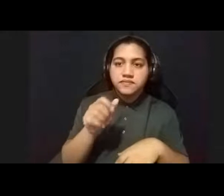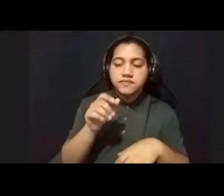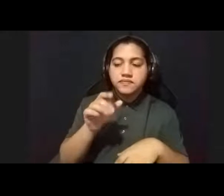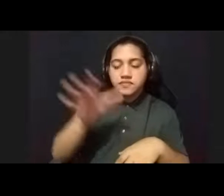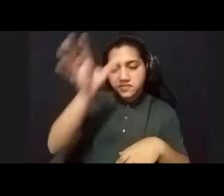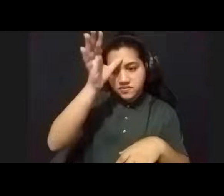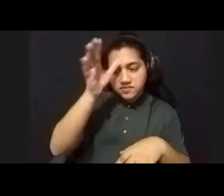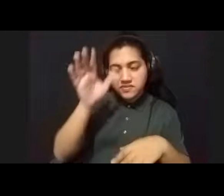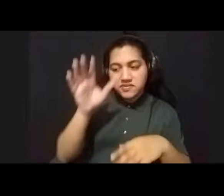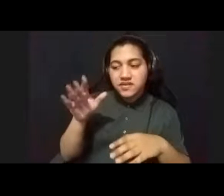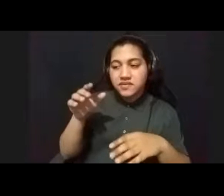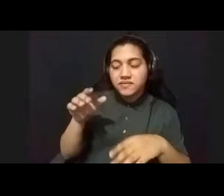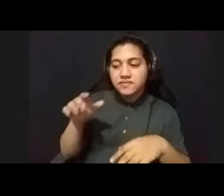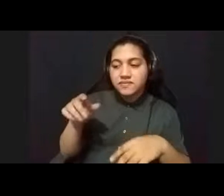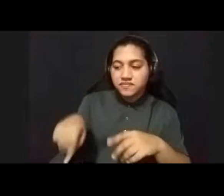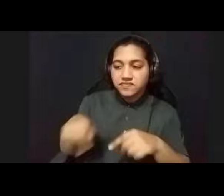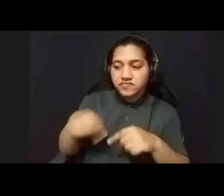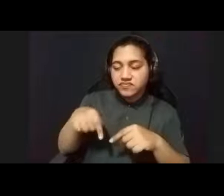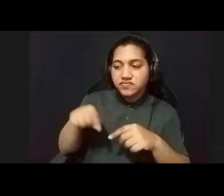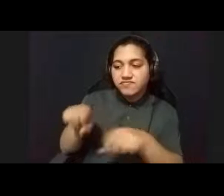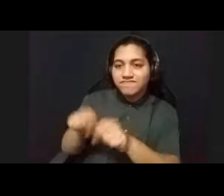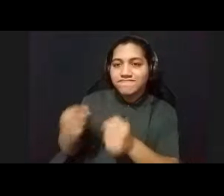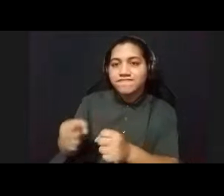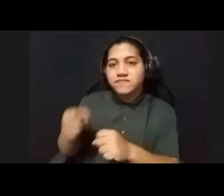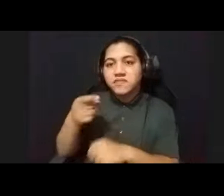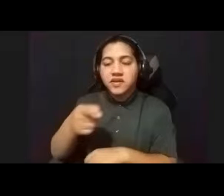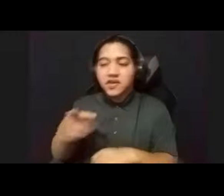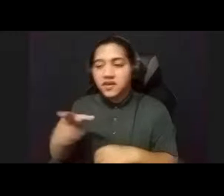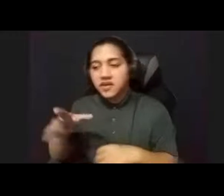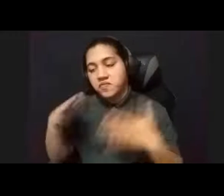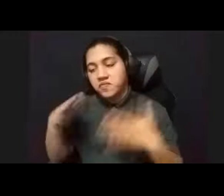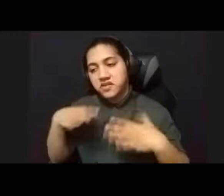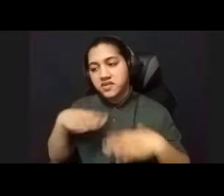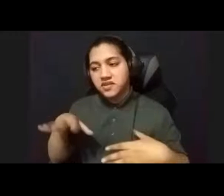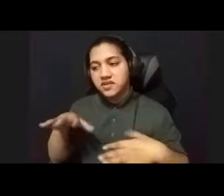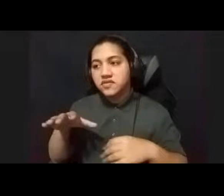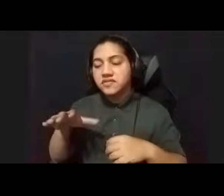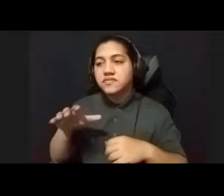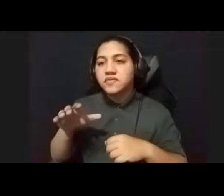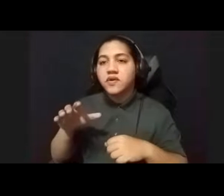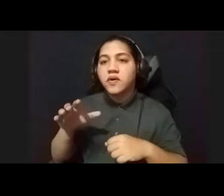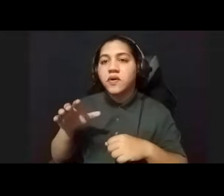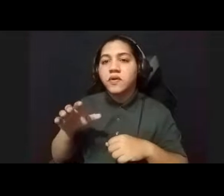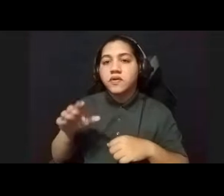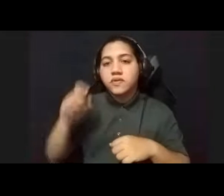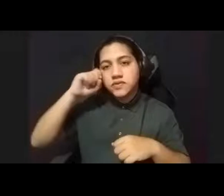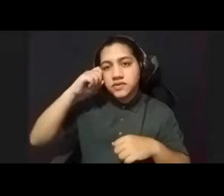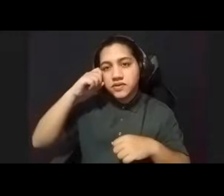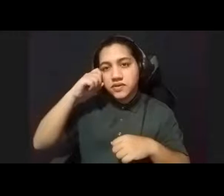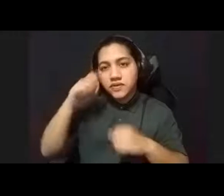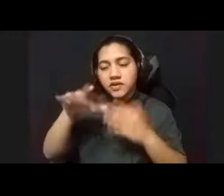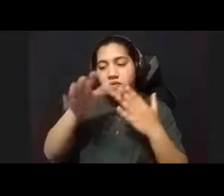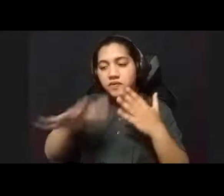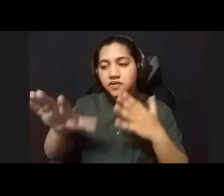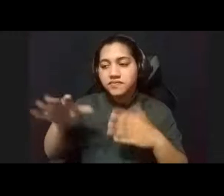la pierna, ella se hace un vestido con hojas de cebolla. Se pinta los cachetes y la boca con zumo de fruta y sale a